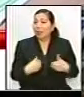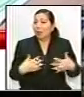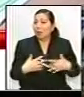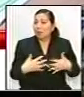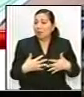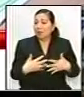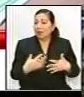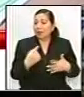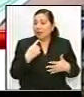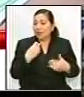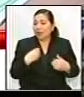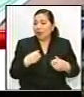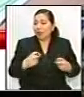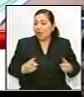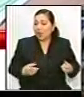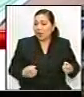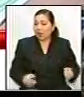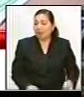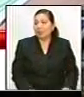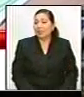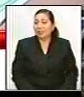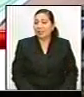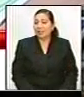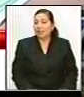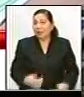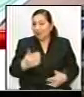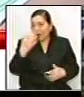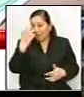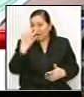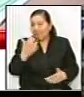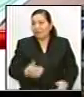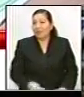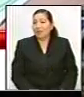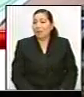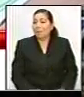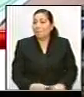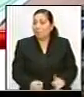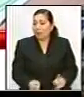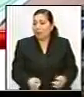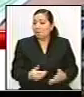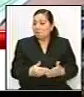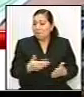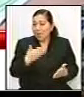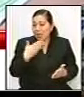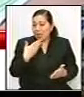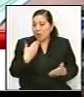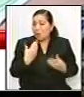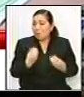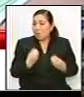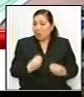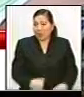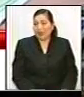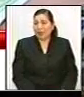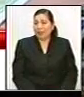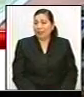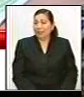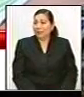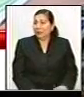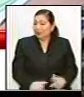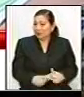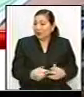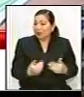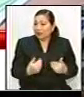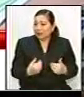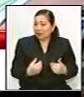que me vayan a decir que tengo cáncer, que tengo una enfermedad. Pero es preferible que vaya, porque si estás en inicio